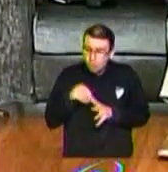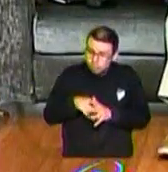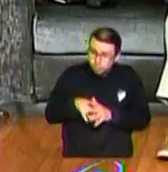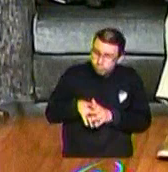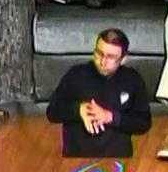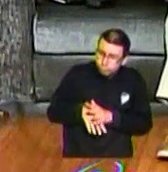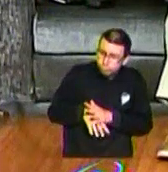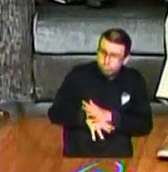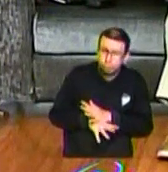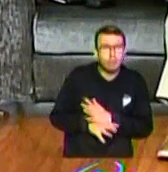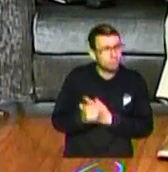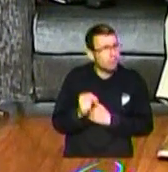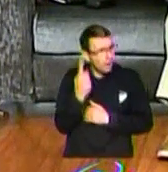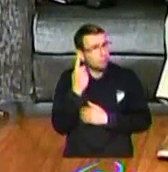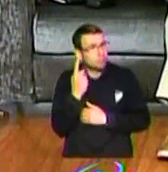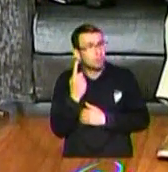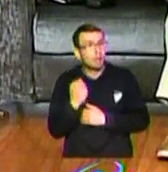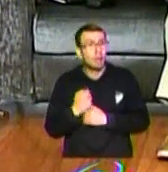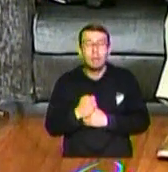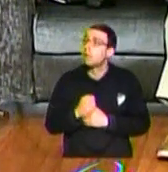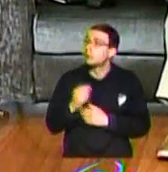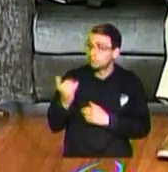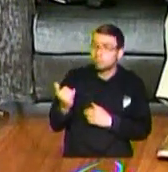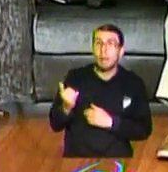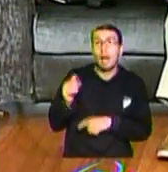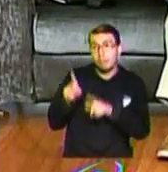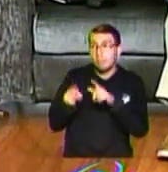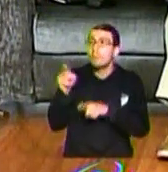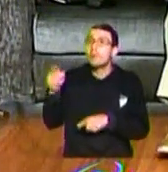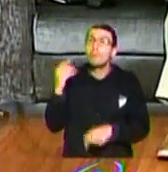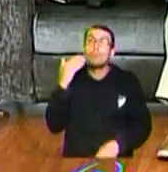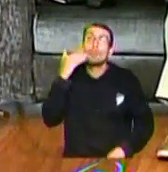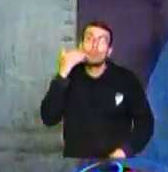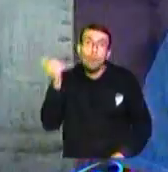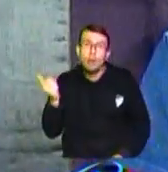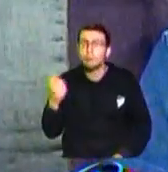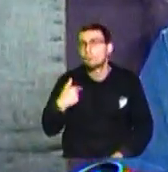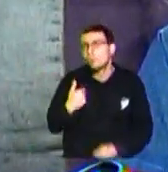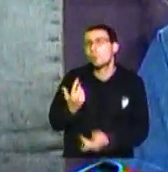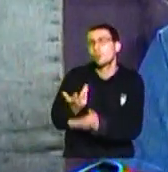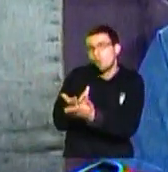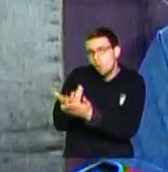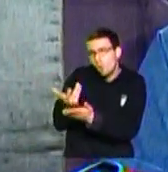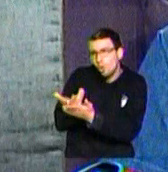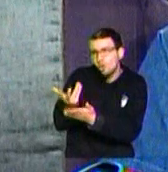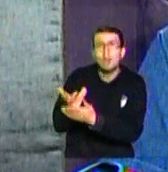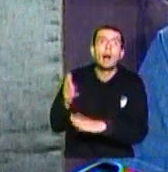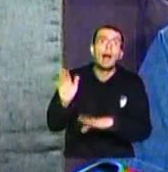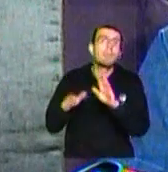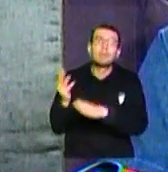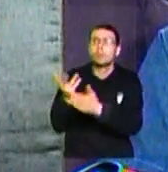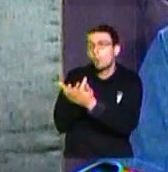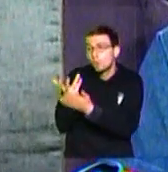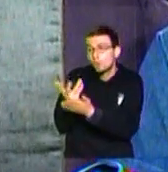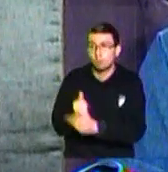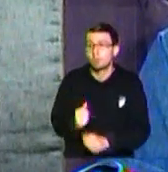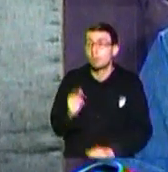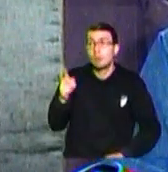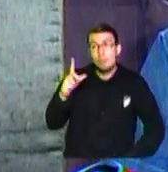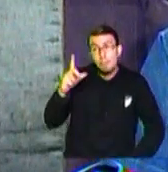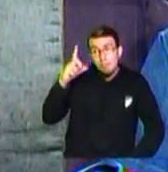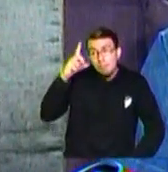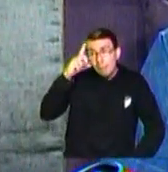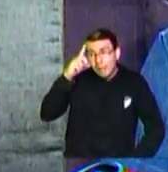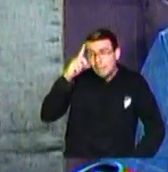les digo a las pacientes de una forma un poco jocosa que la vagina estuvo diseñada